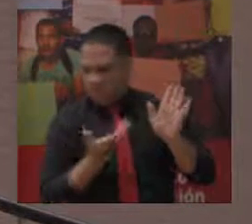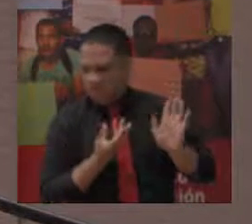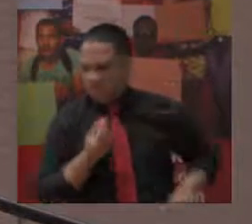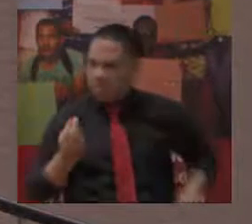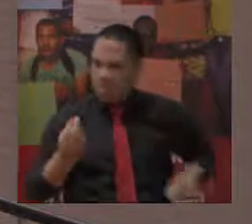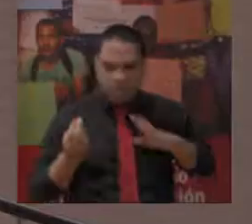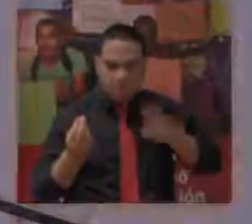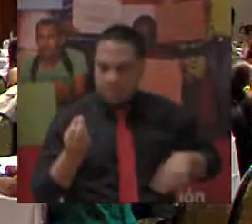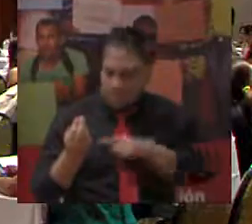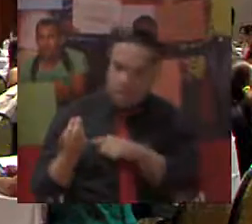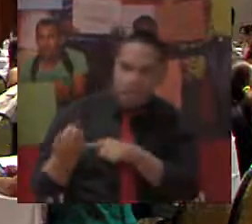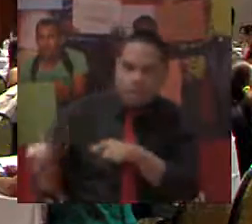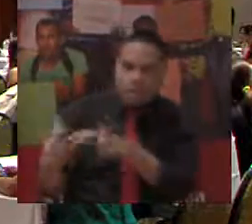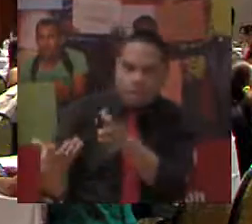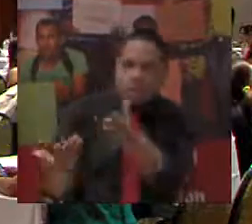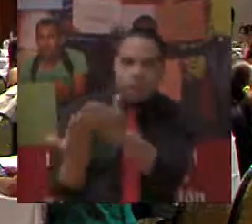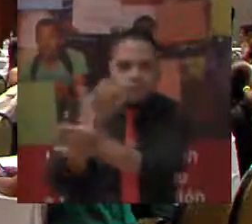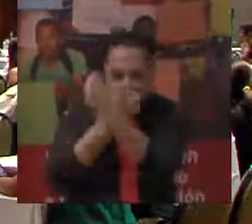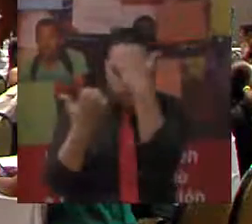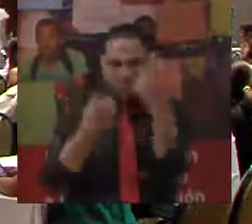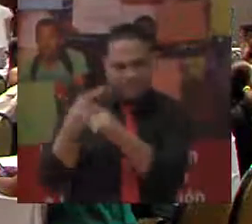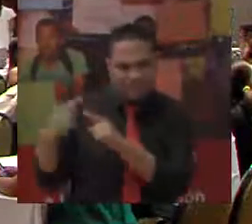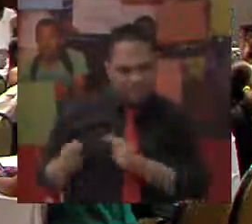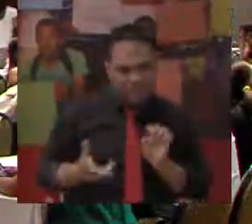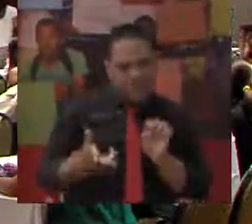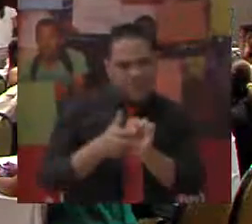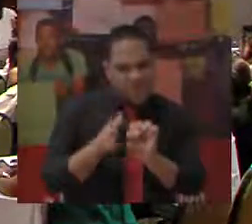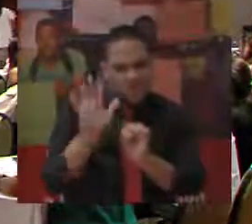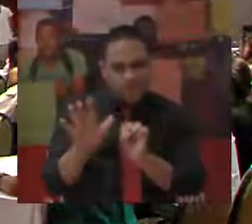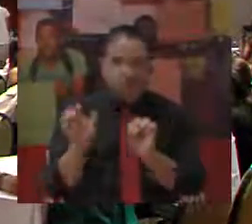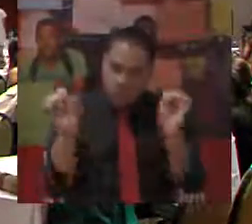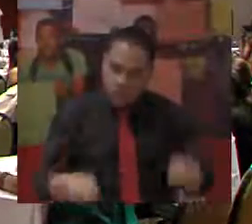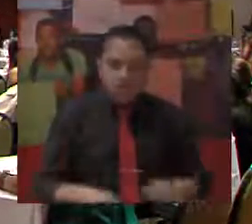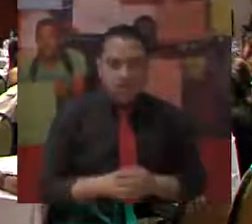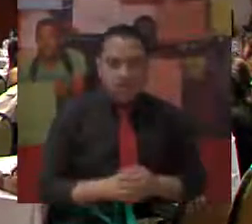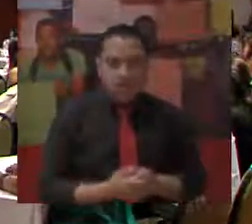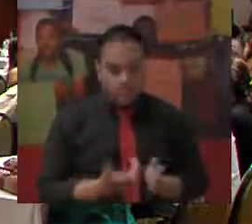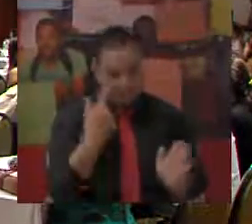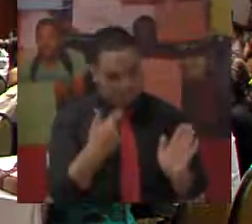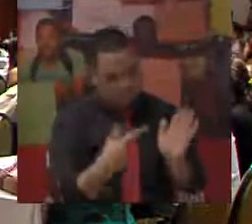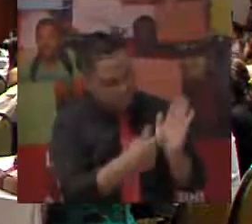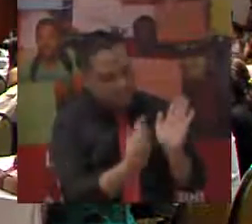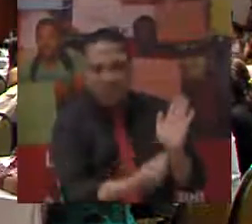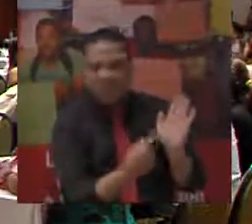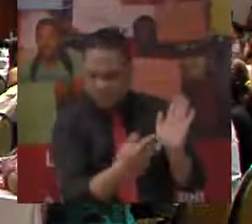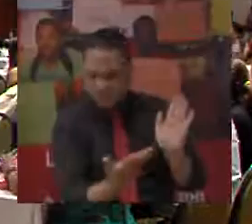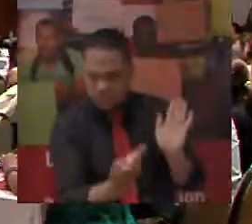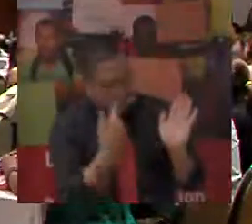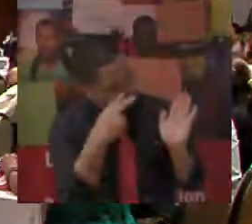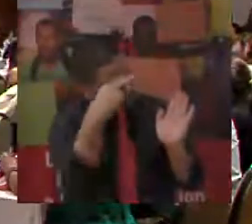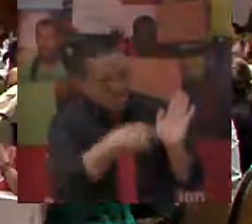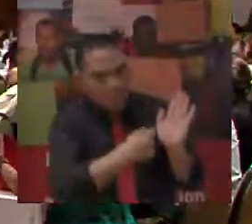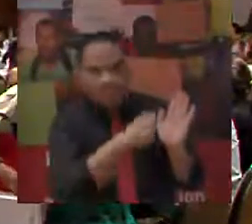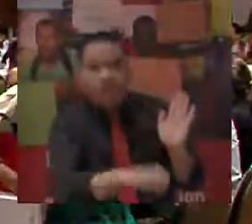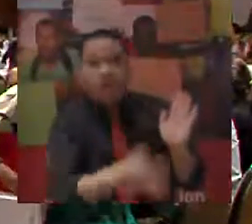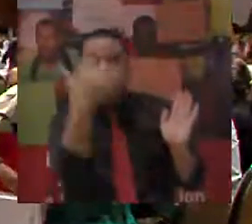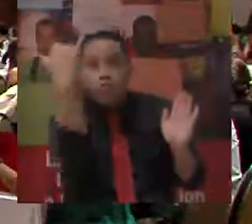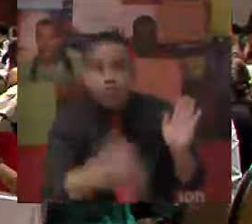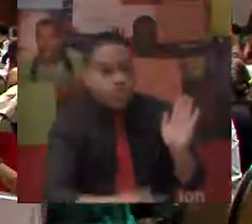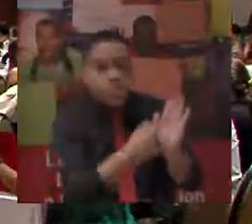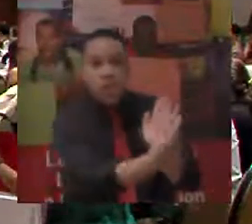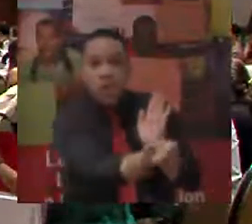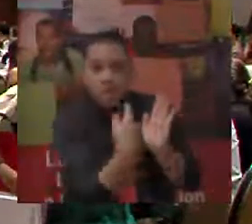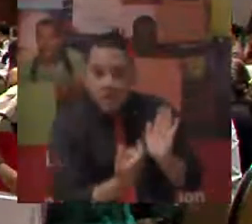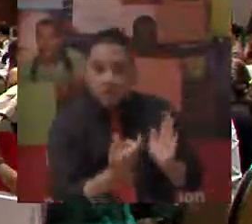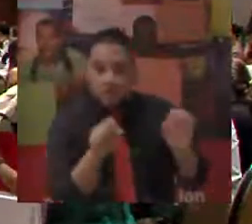invitarlos además a que conozcan este formulario, hace parte de las preguntas que ustedes van a realizar al final de esta rendición de cuentas, de los foros que